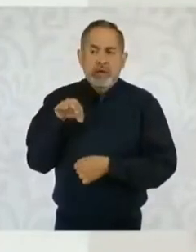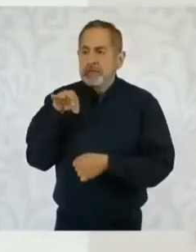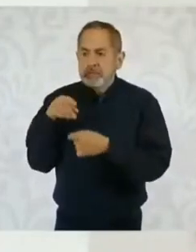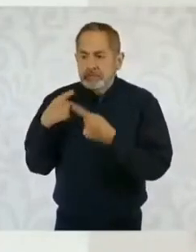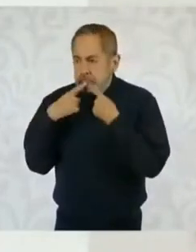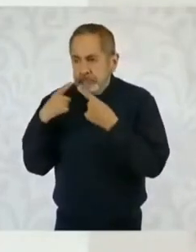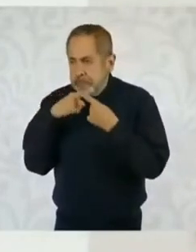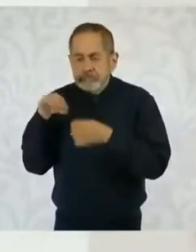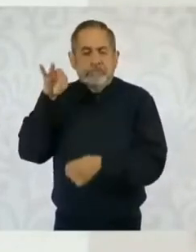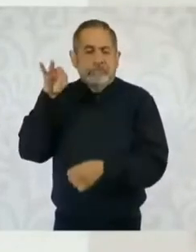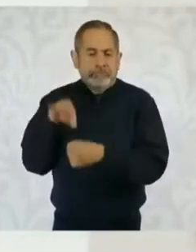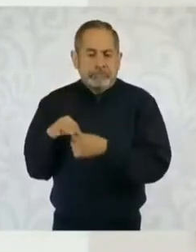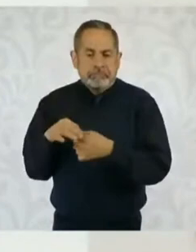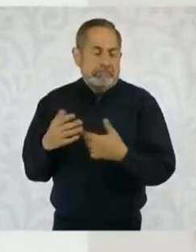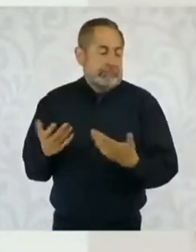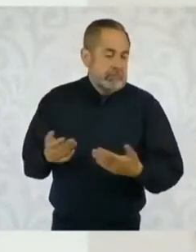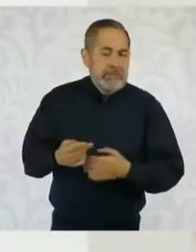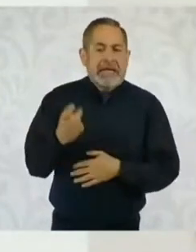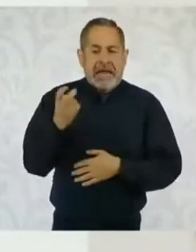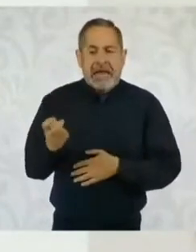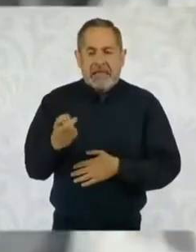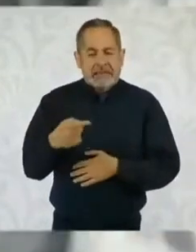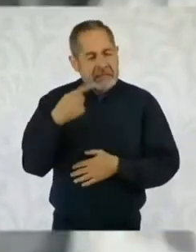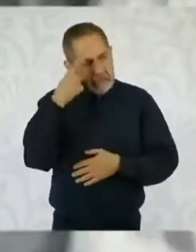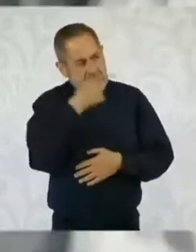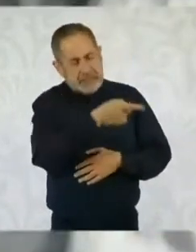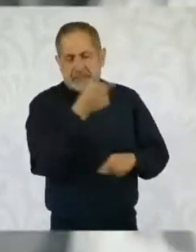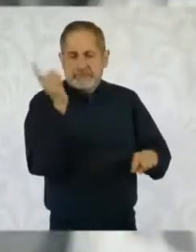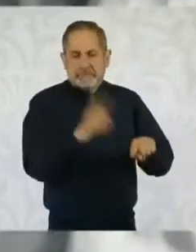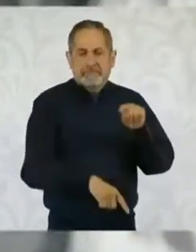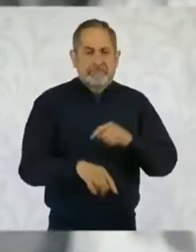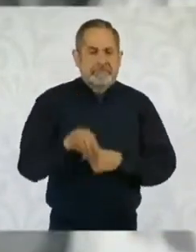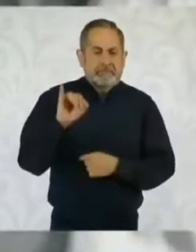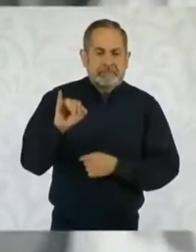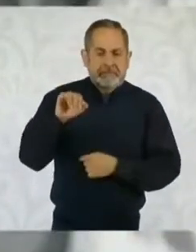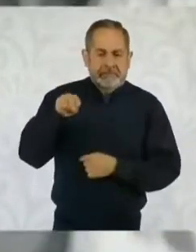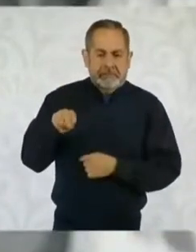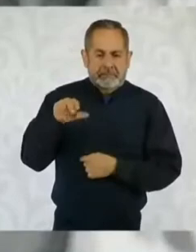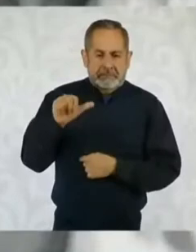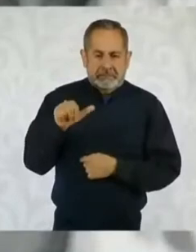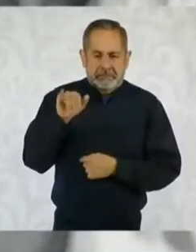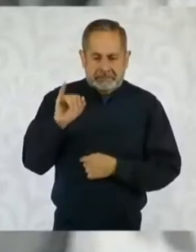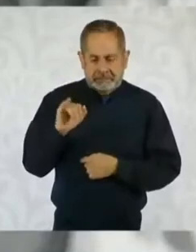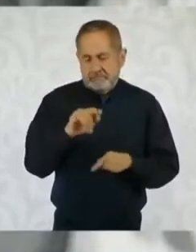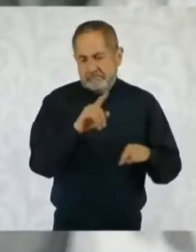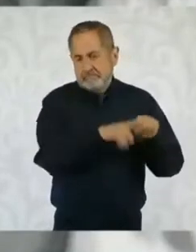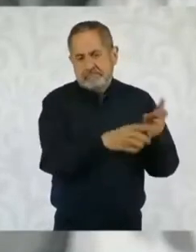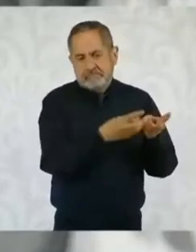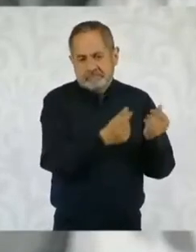constitucional de la desaparición del INAI como tal en la Constitución,